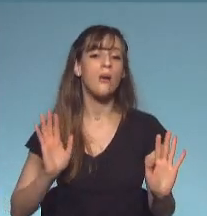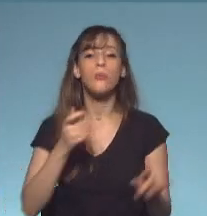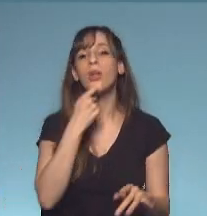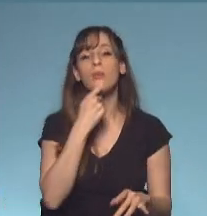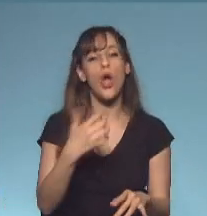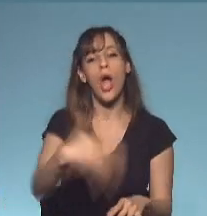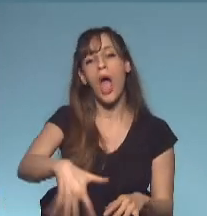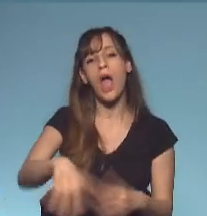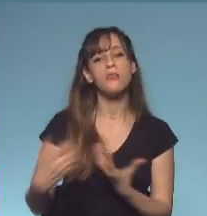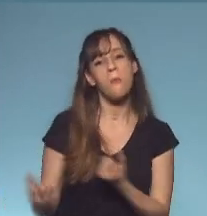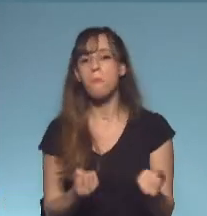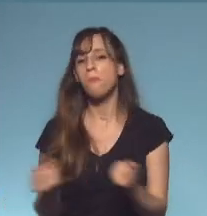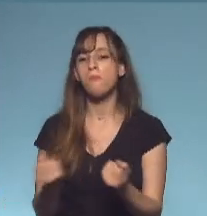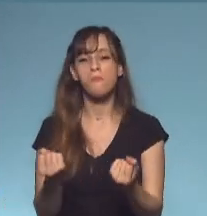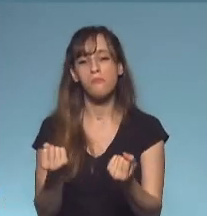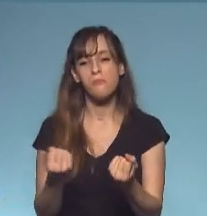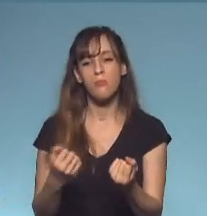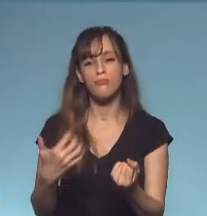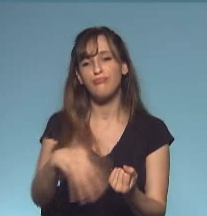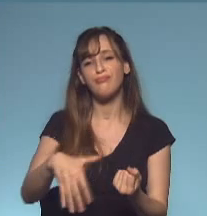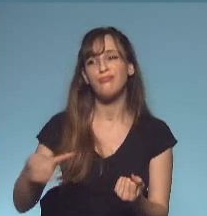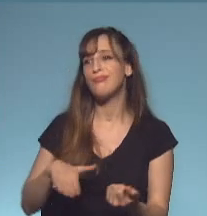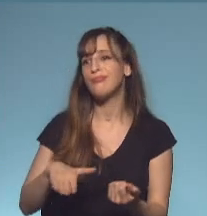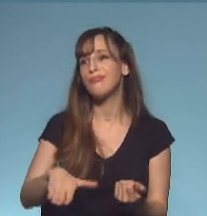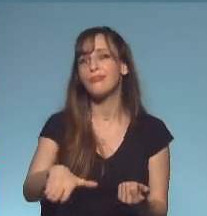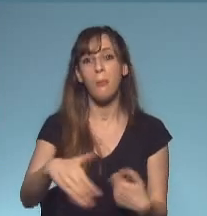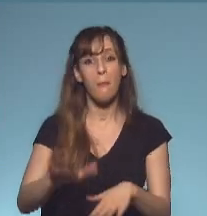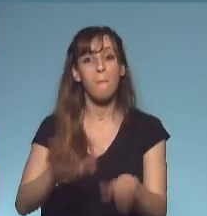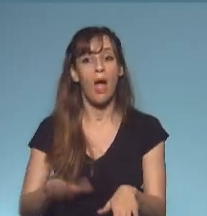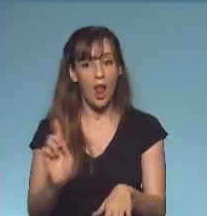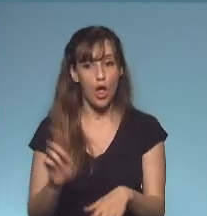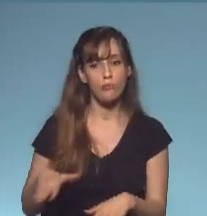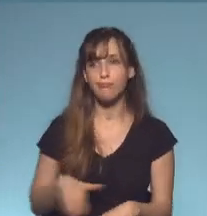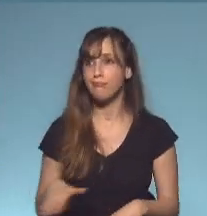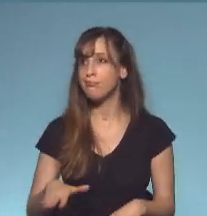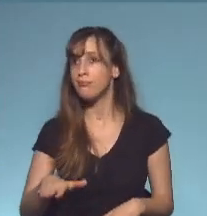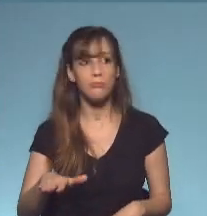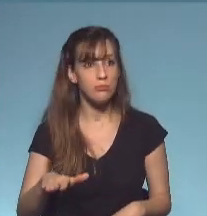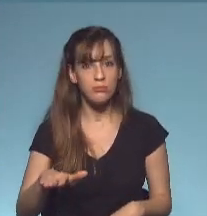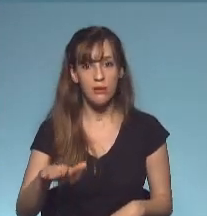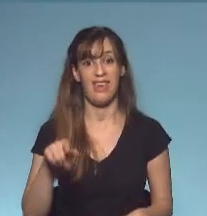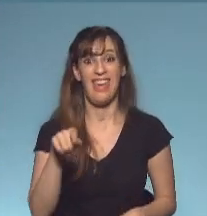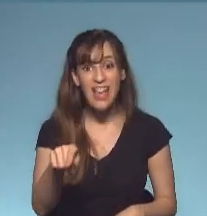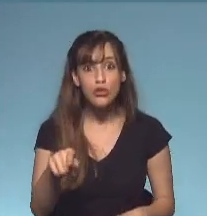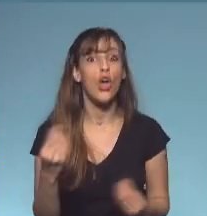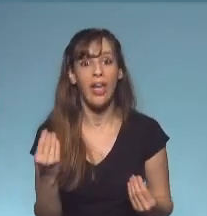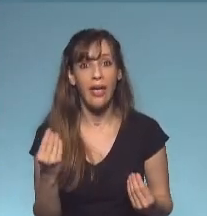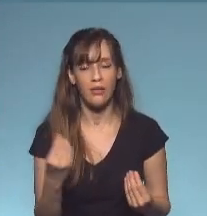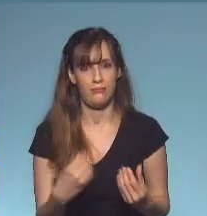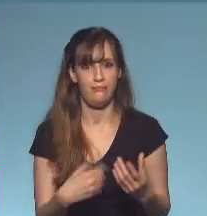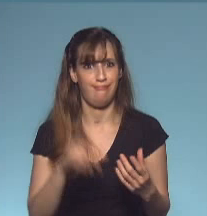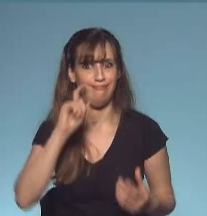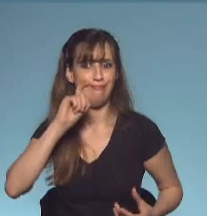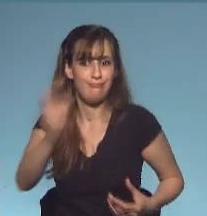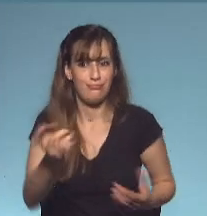sin detenerme a mirar y sin parar. Pero la verdad que esa conducta es absolutamente antisocial, para eso